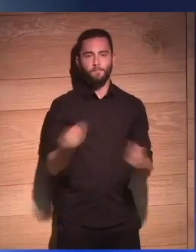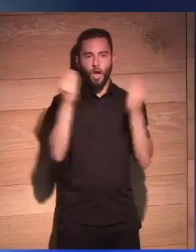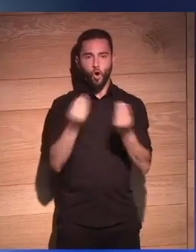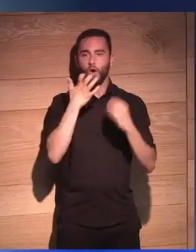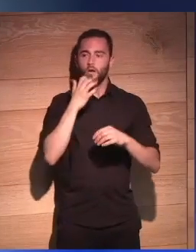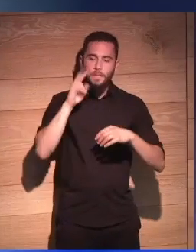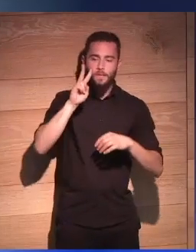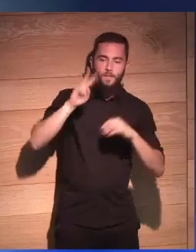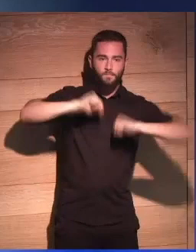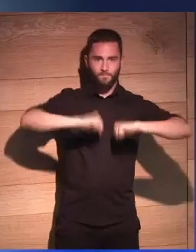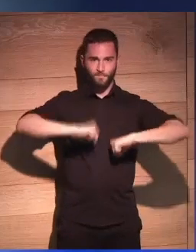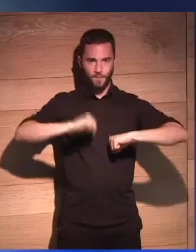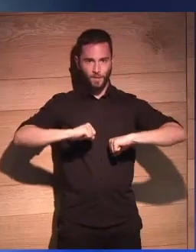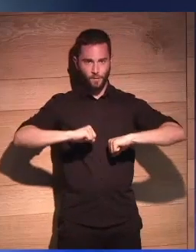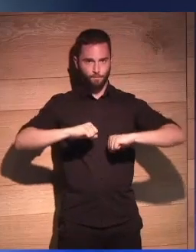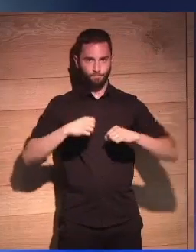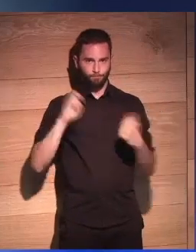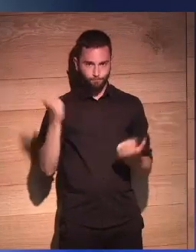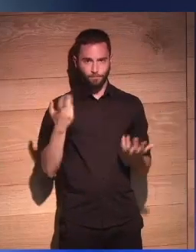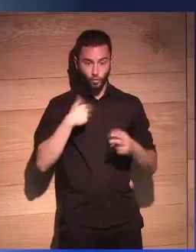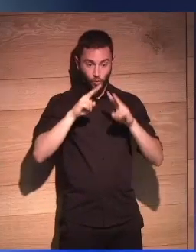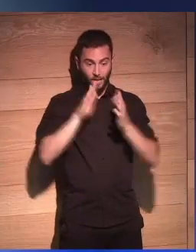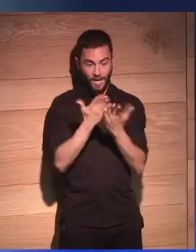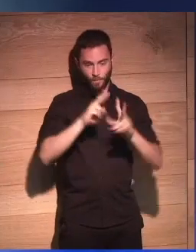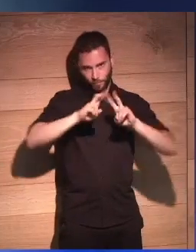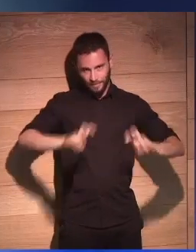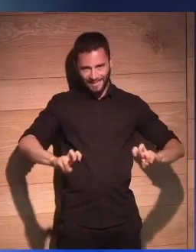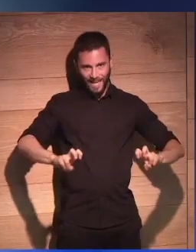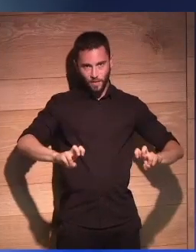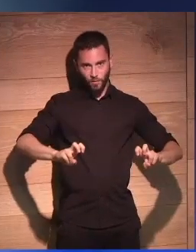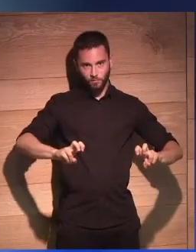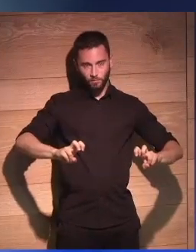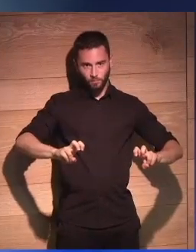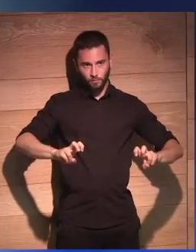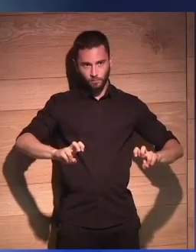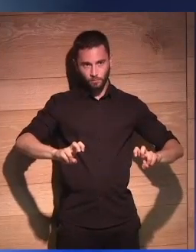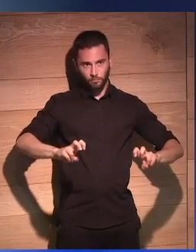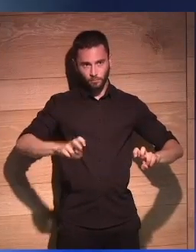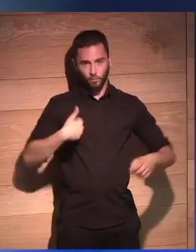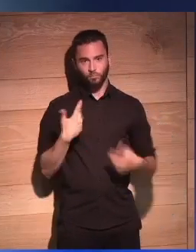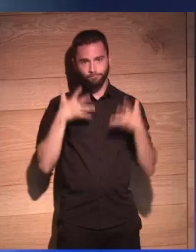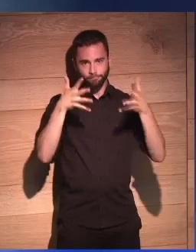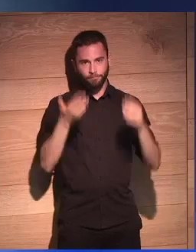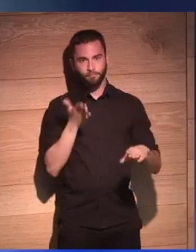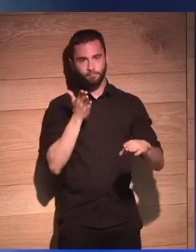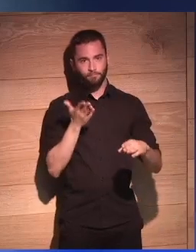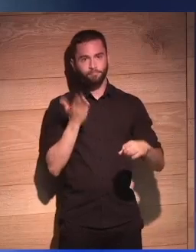etcétera. Entonces, es algo que he investigado un poco en el libro, ¿no? Esas algunas iniciativas como